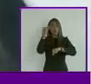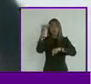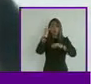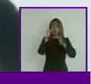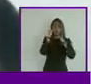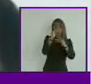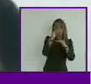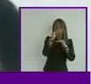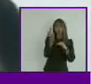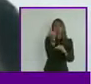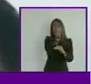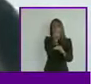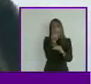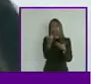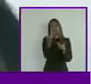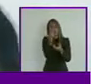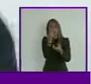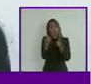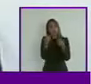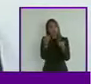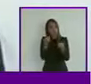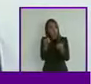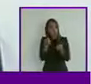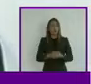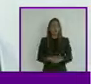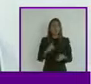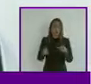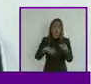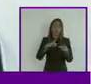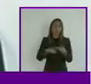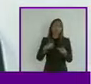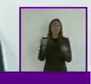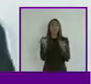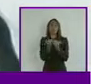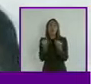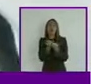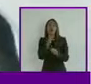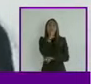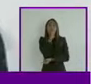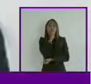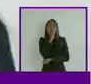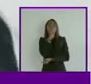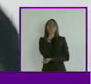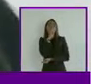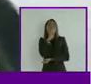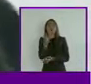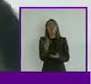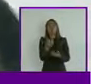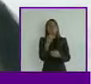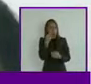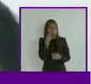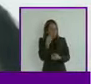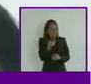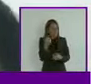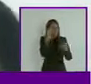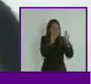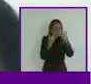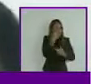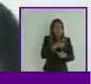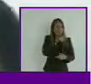estas tecnologías y también que los padres tengan revisiones periódicas sobre el contenido